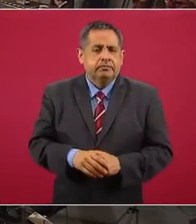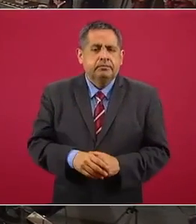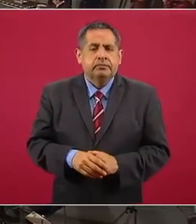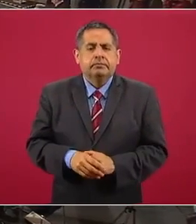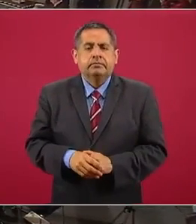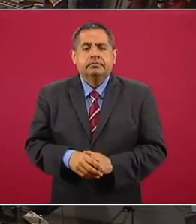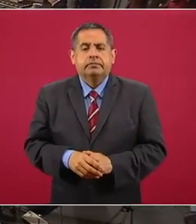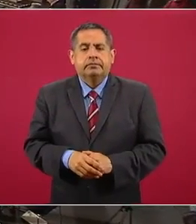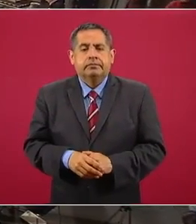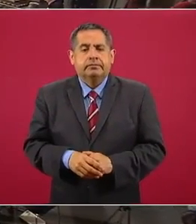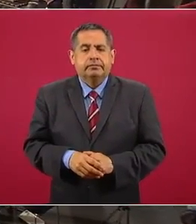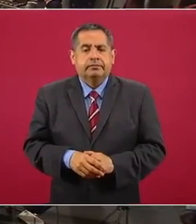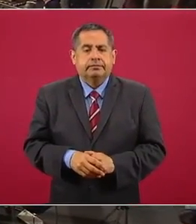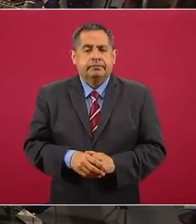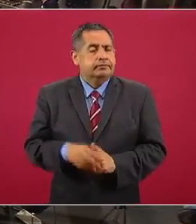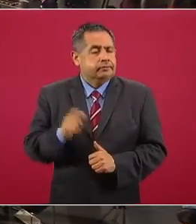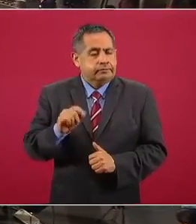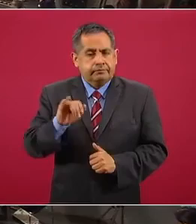Bien.